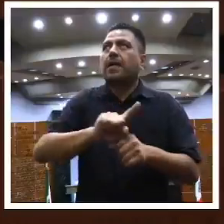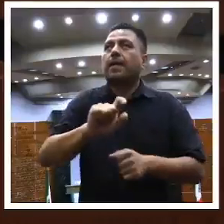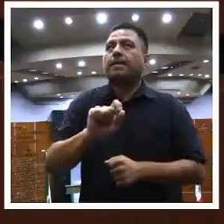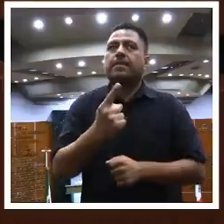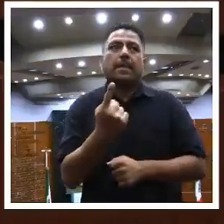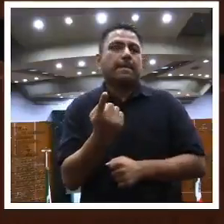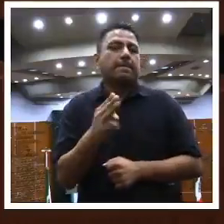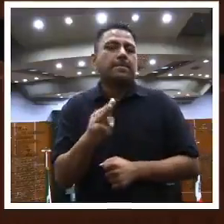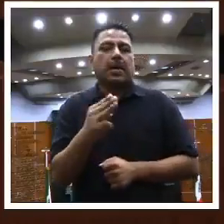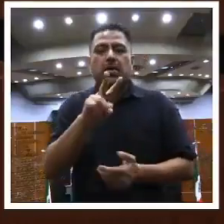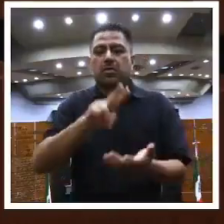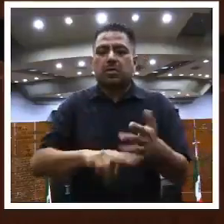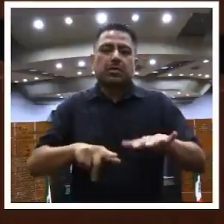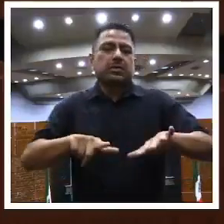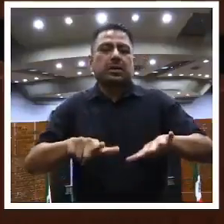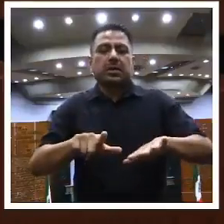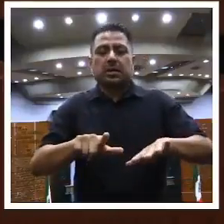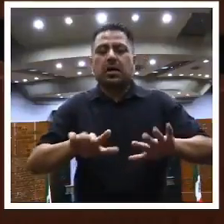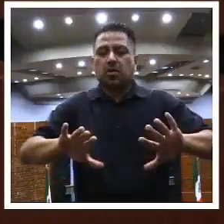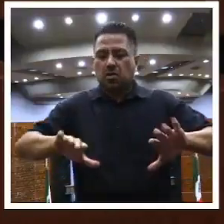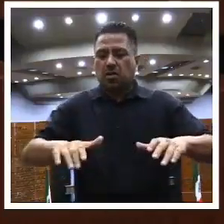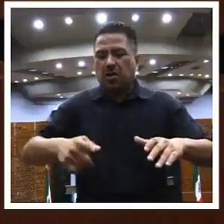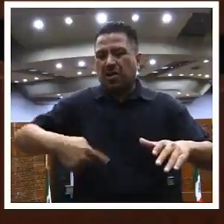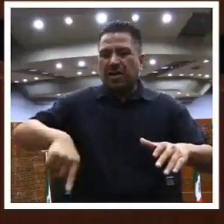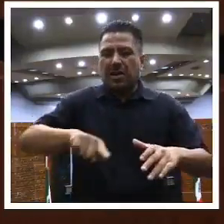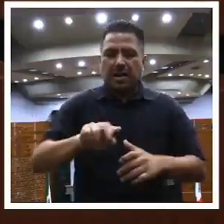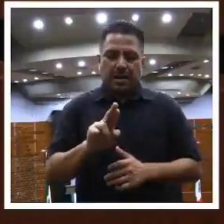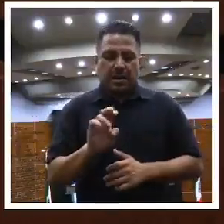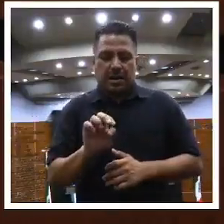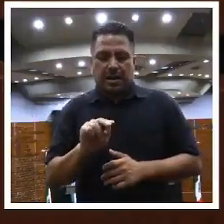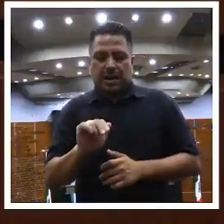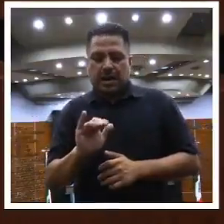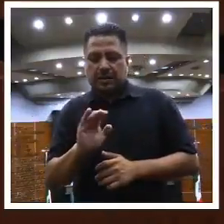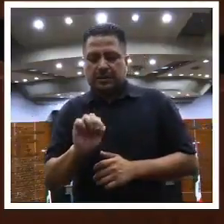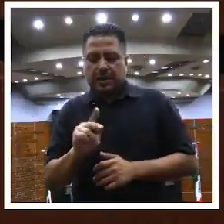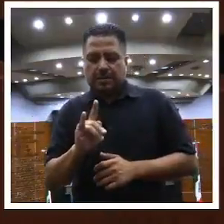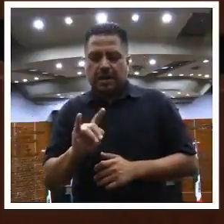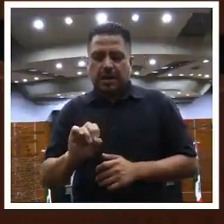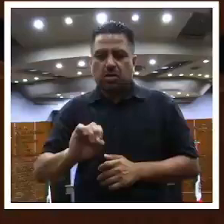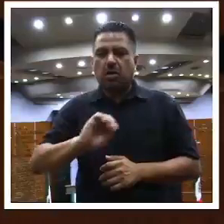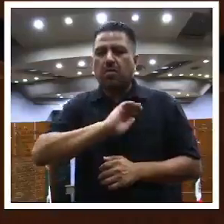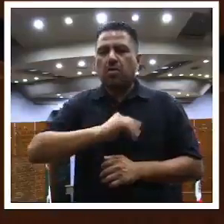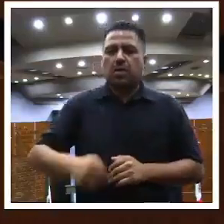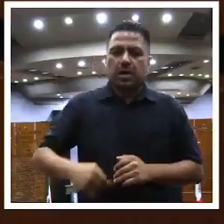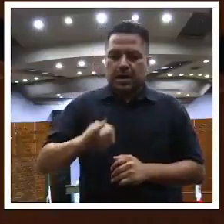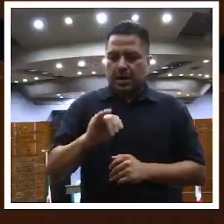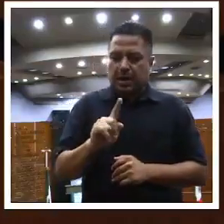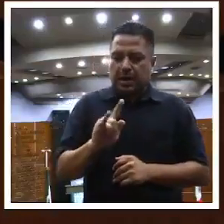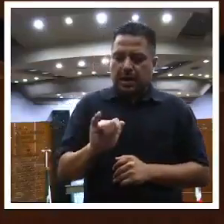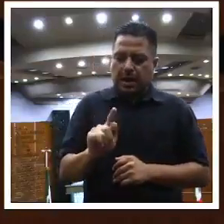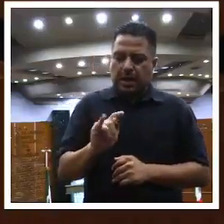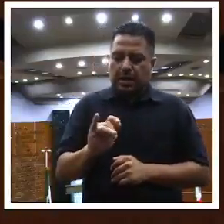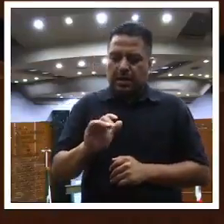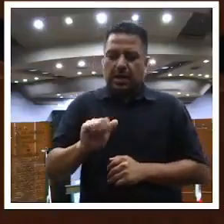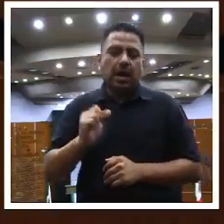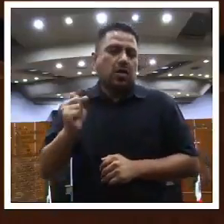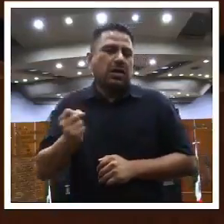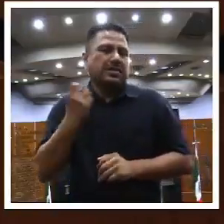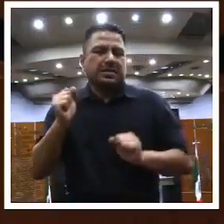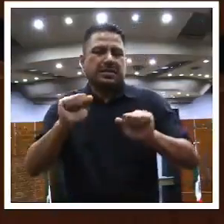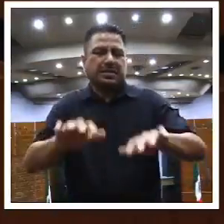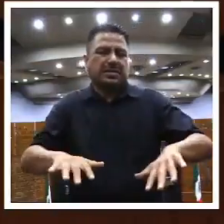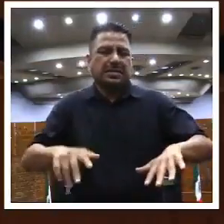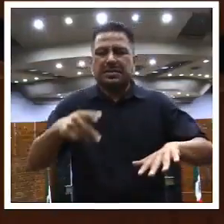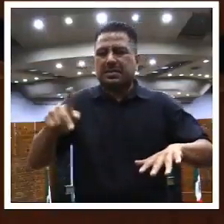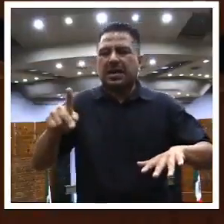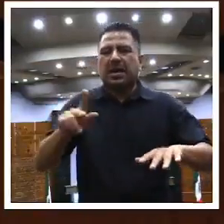de 2017 se celebró en la comunidad de Renacimiento, Tlapaneco, municipio de Ilatenco, la Asamblea General de la Coordinadora